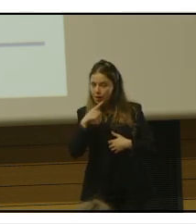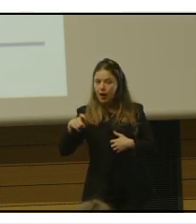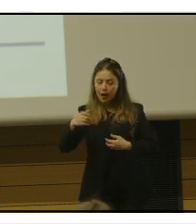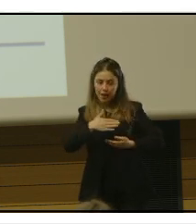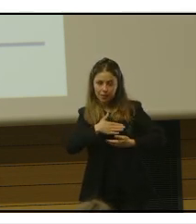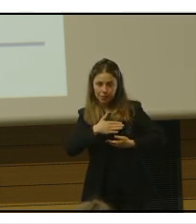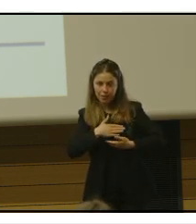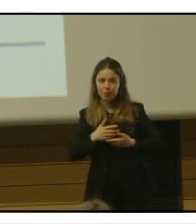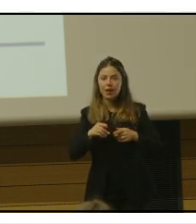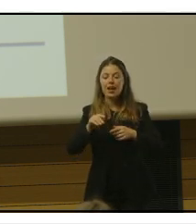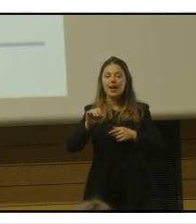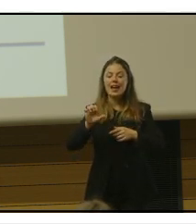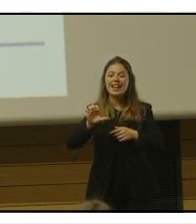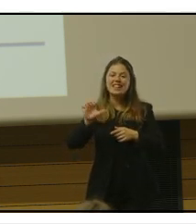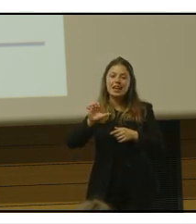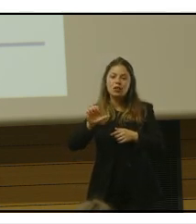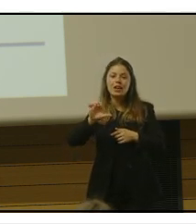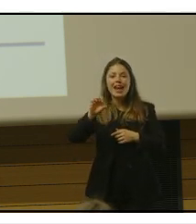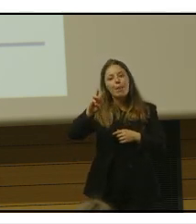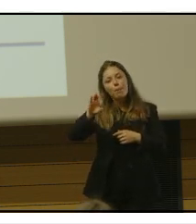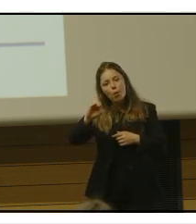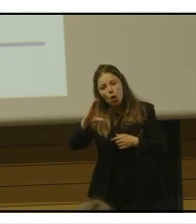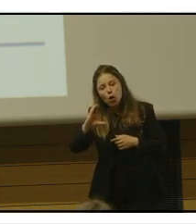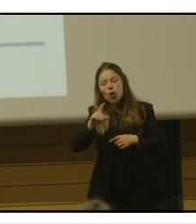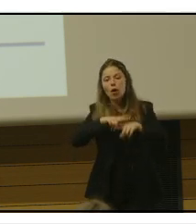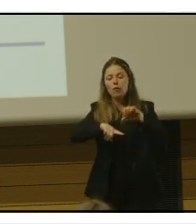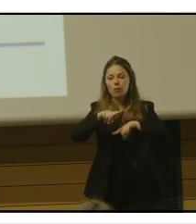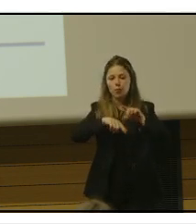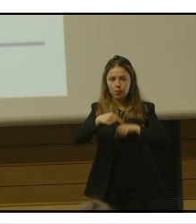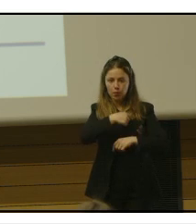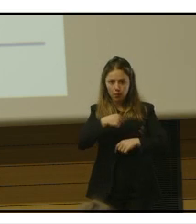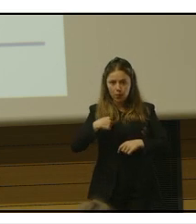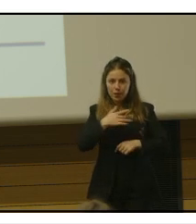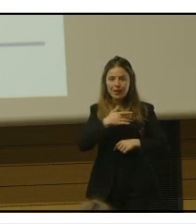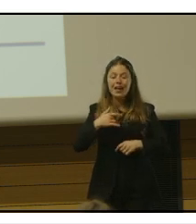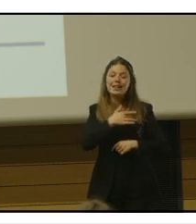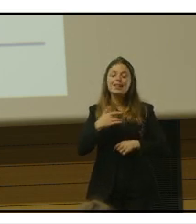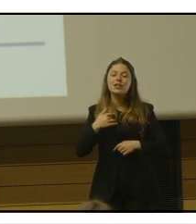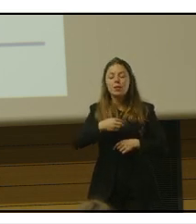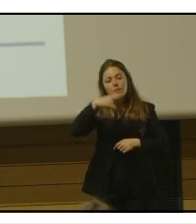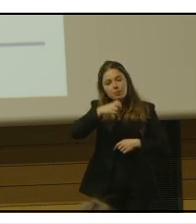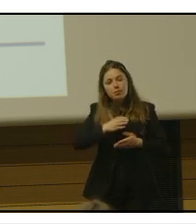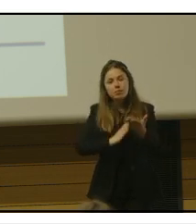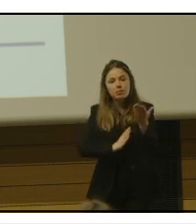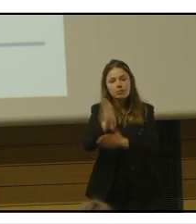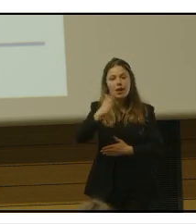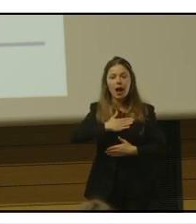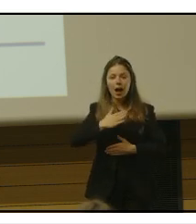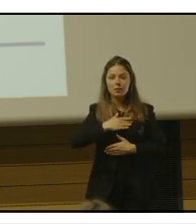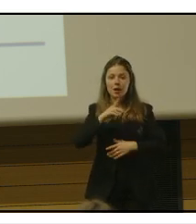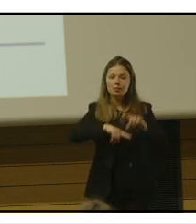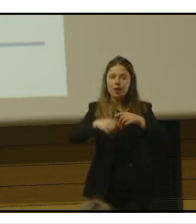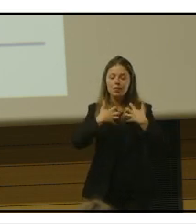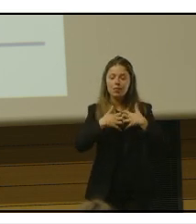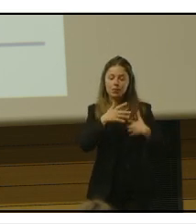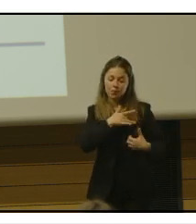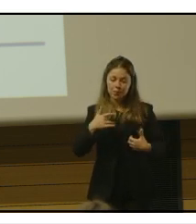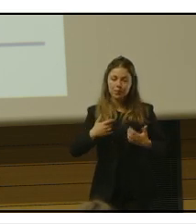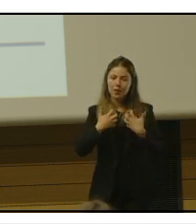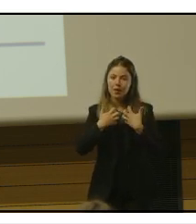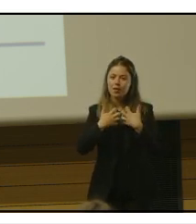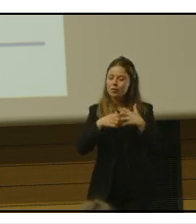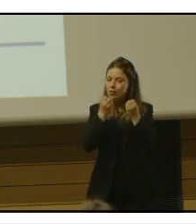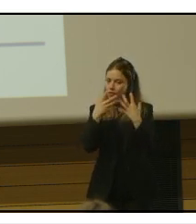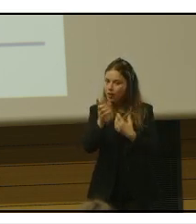de aterosclerosis, de EPOC, de síntomas respiratorios crónicos, de asma, de deficiencia pulmonar o de parto prematuro.